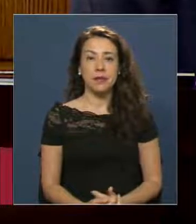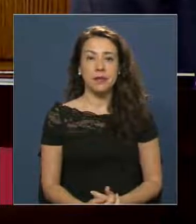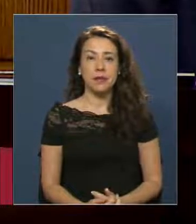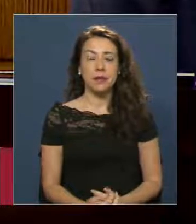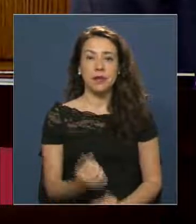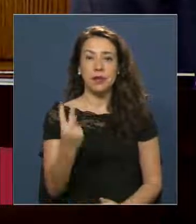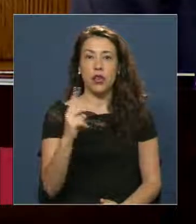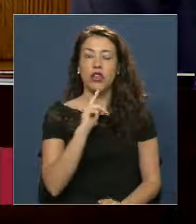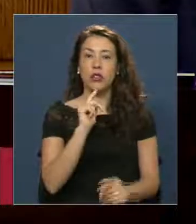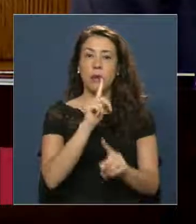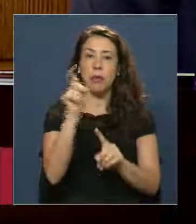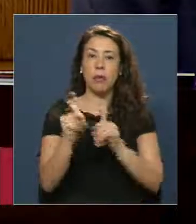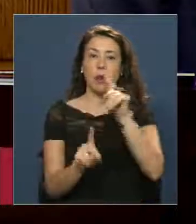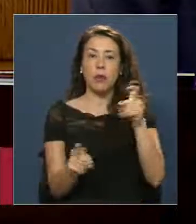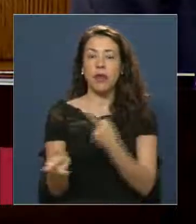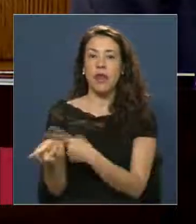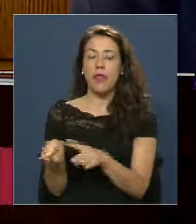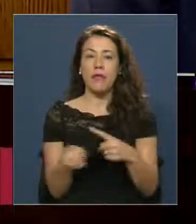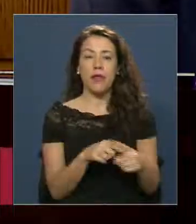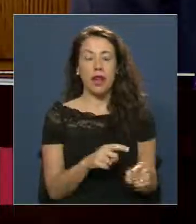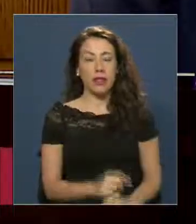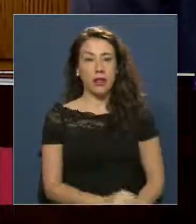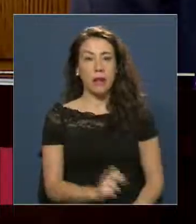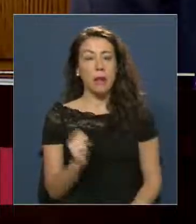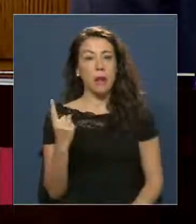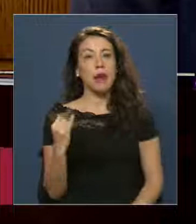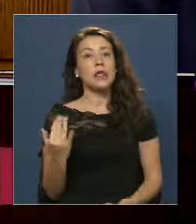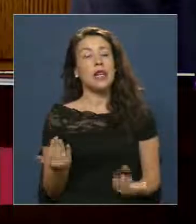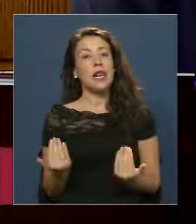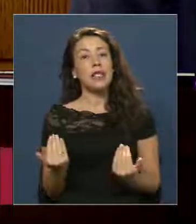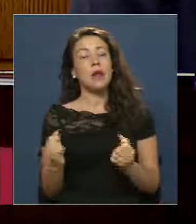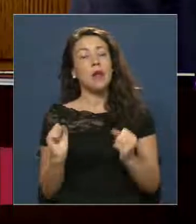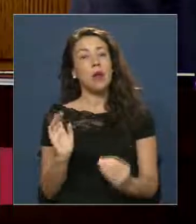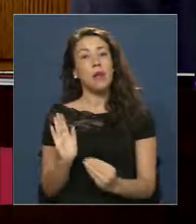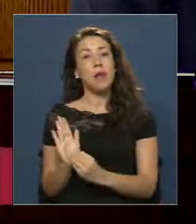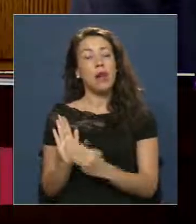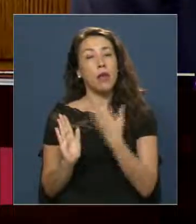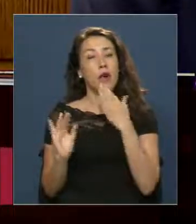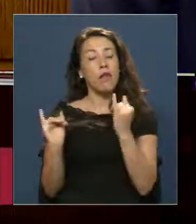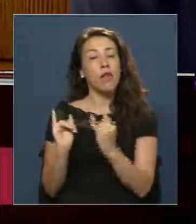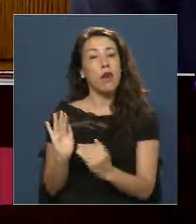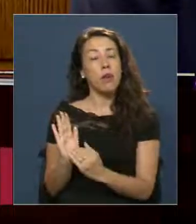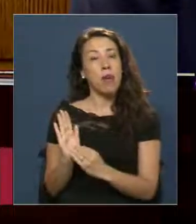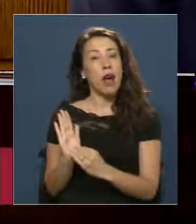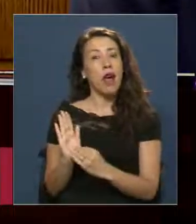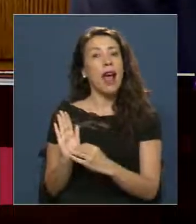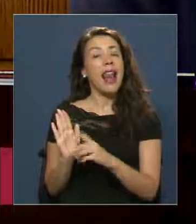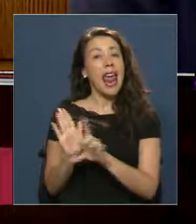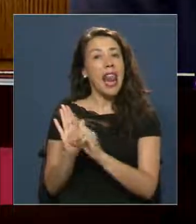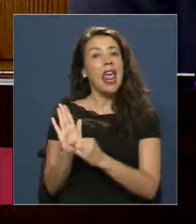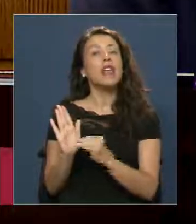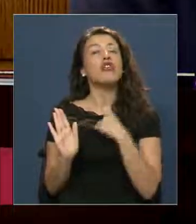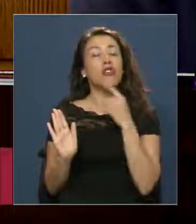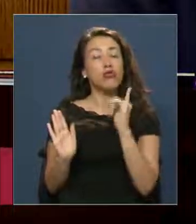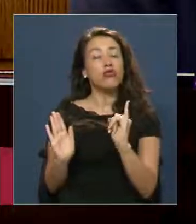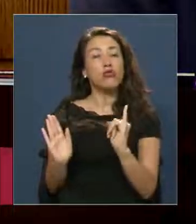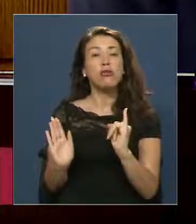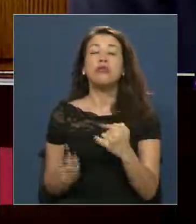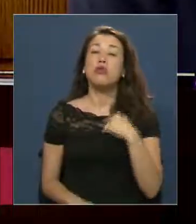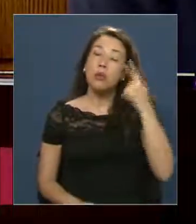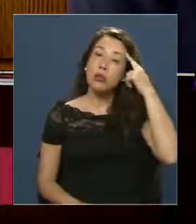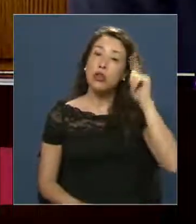Son 2 preguntas radicalmente distintas. A la primera, si es necesario poder tipificarlo mejor, yo contesto sí. Y por eso no me parece